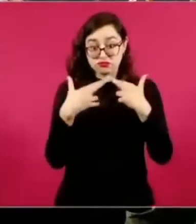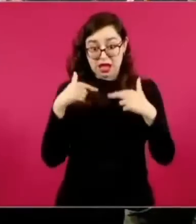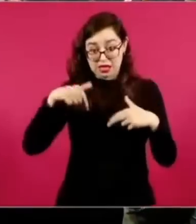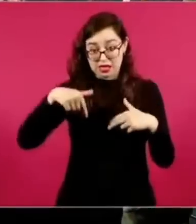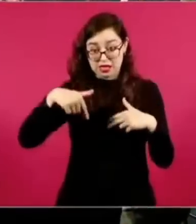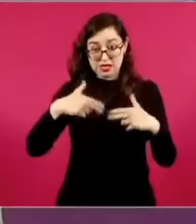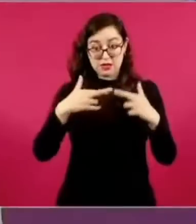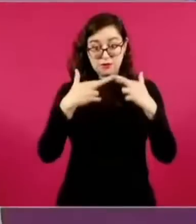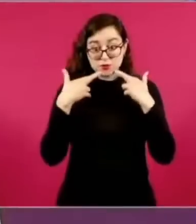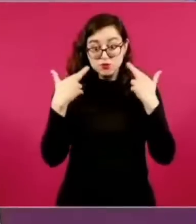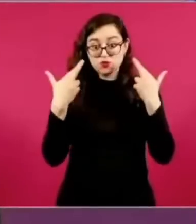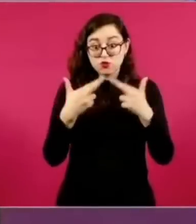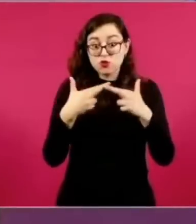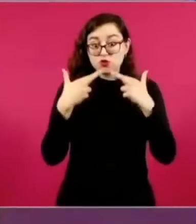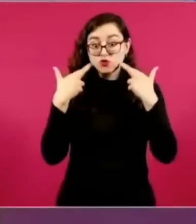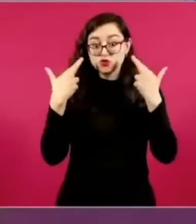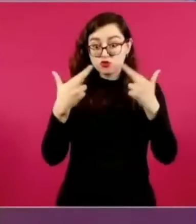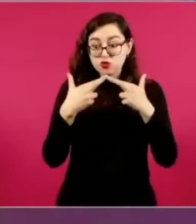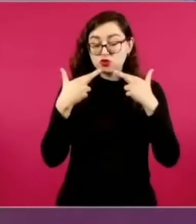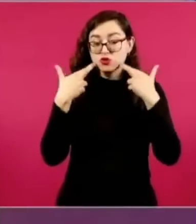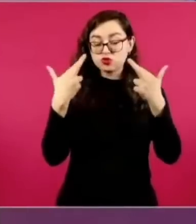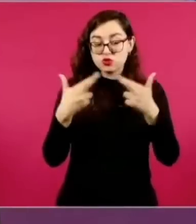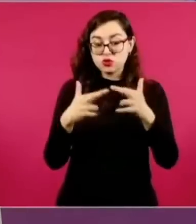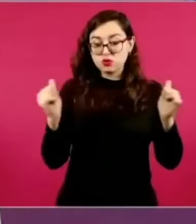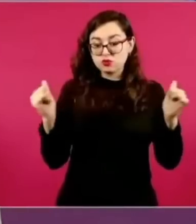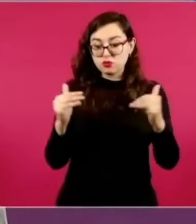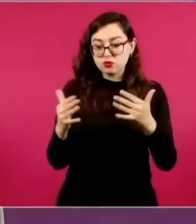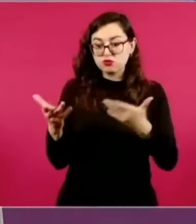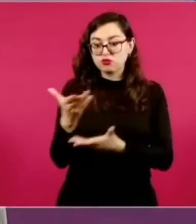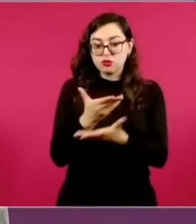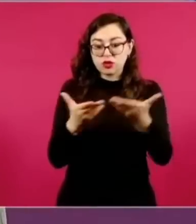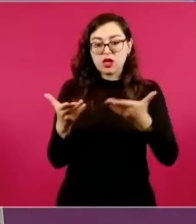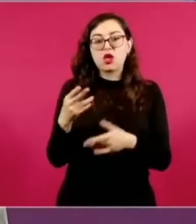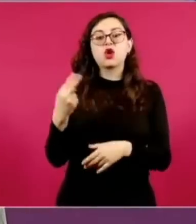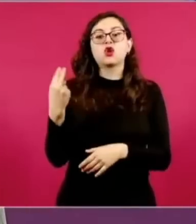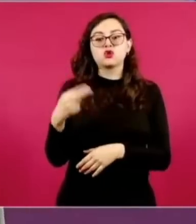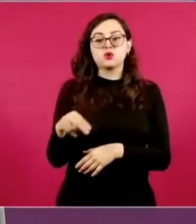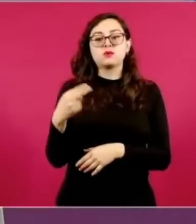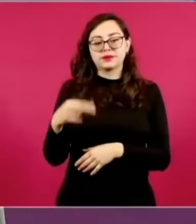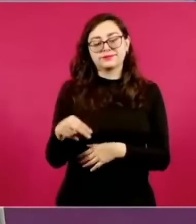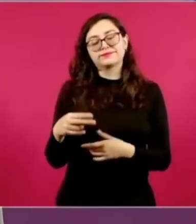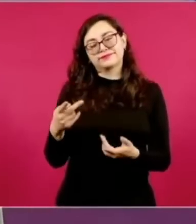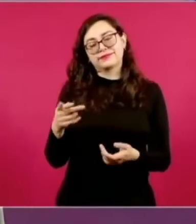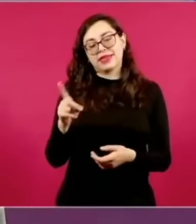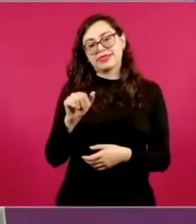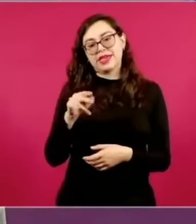en Palacio, le pusimos Daniel Cabrera.